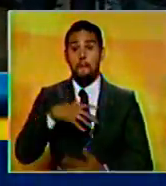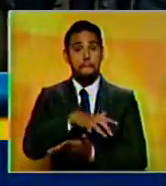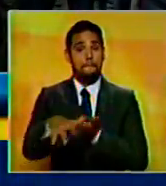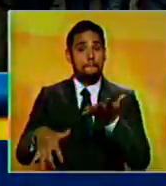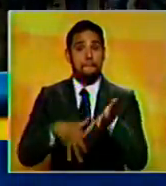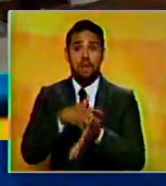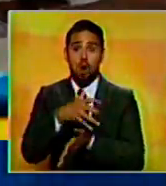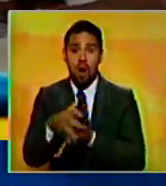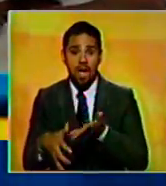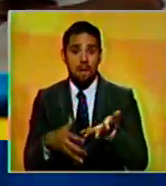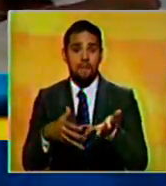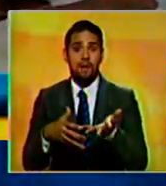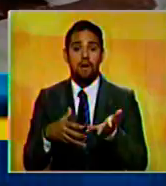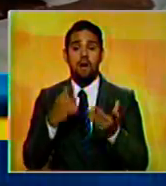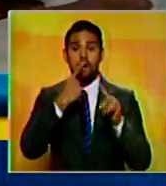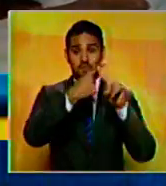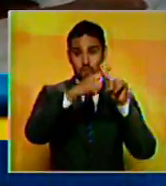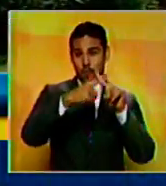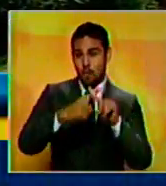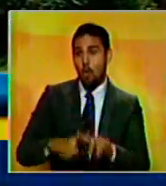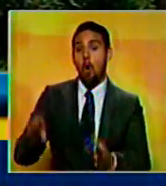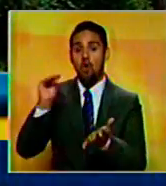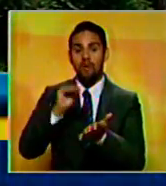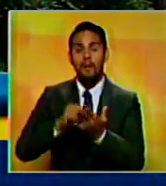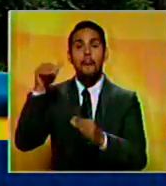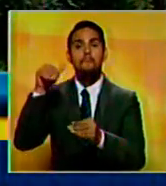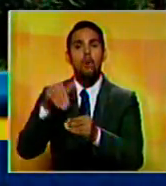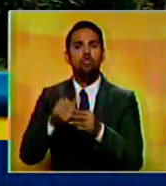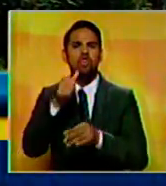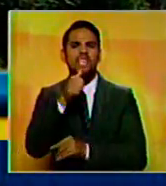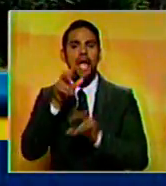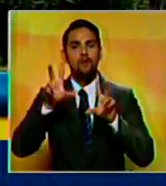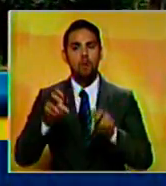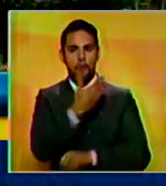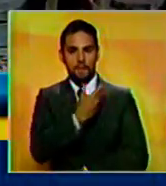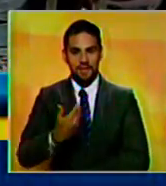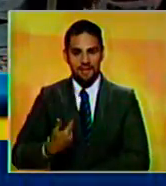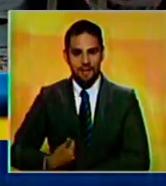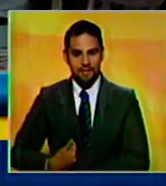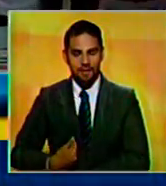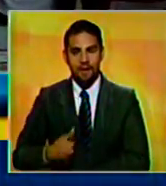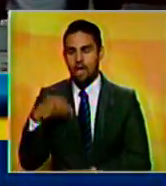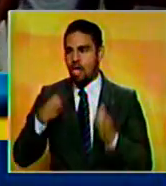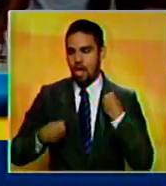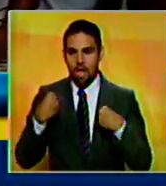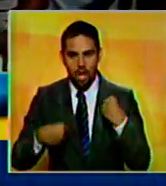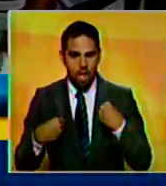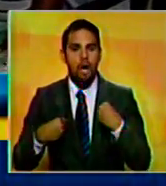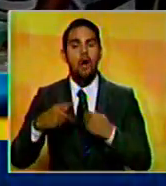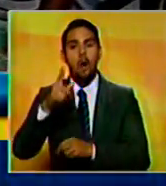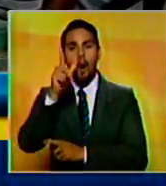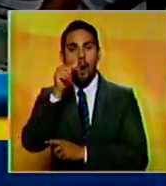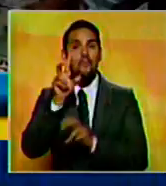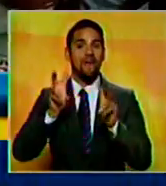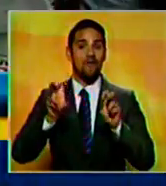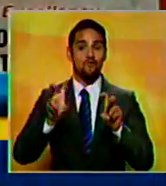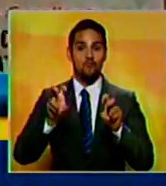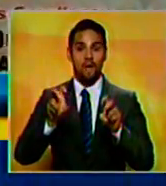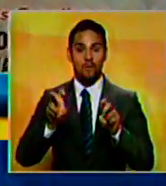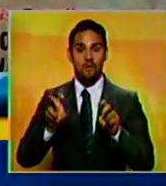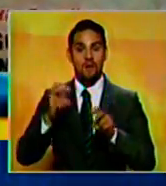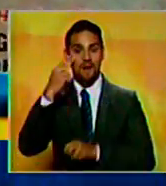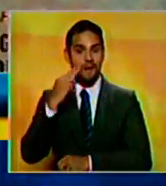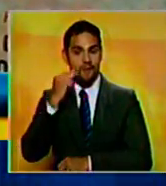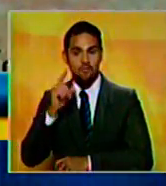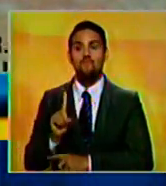durante el recuento de votos para conocer al nuevo presidente de ese país, el ex general Muhammad Buhari